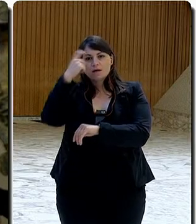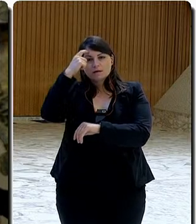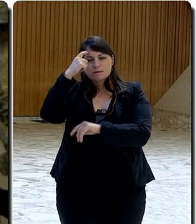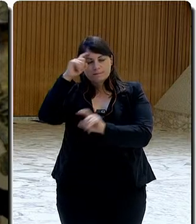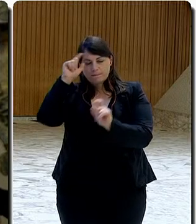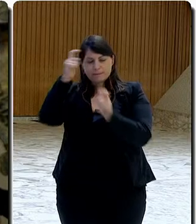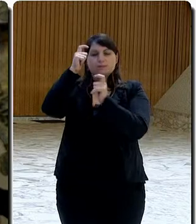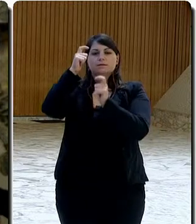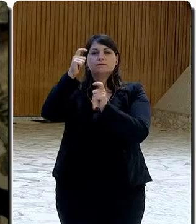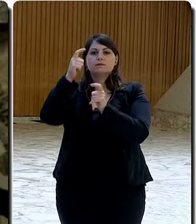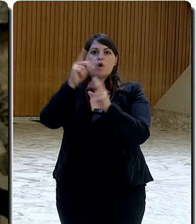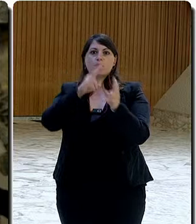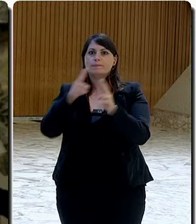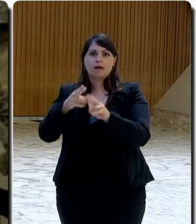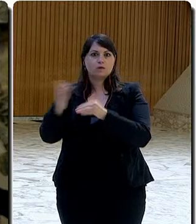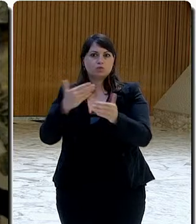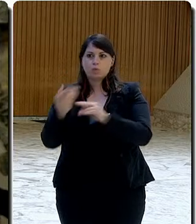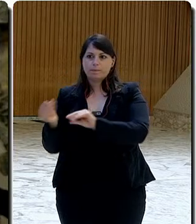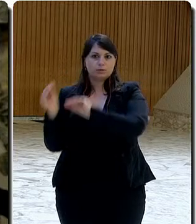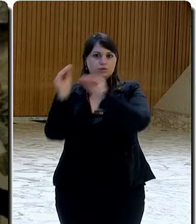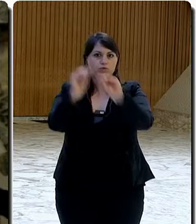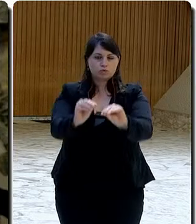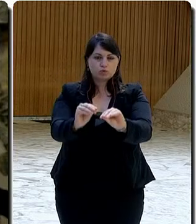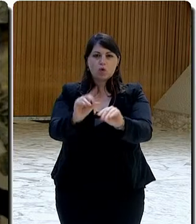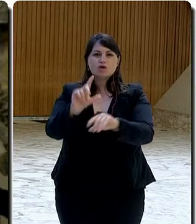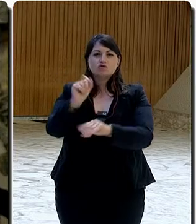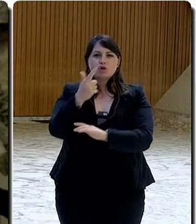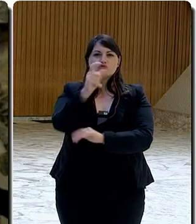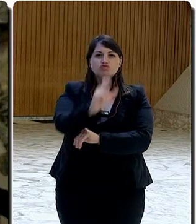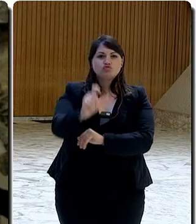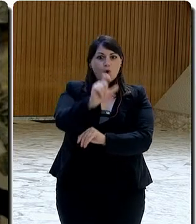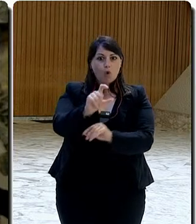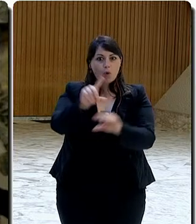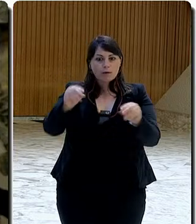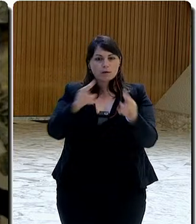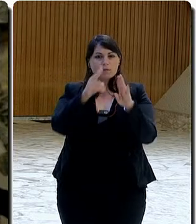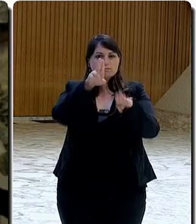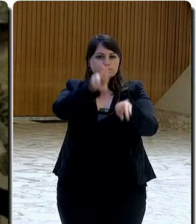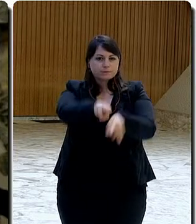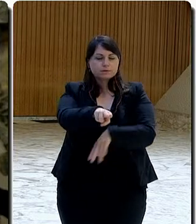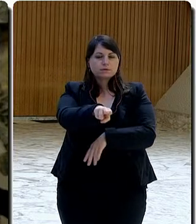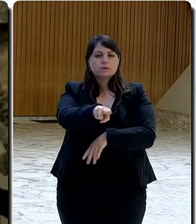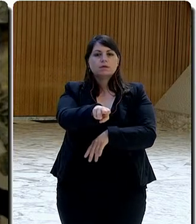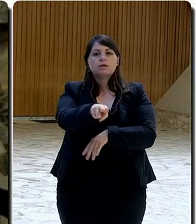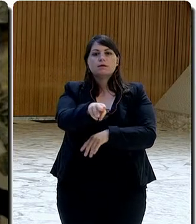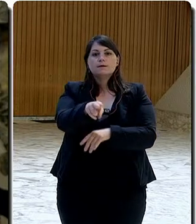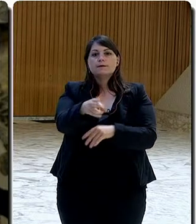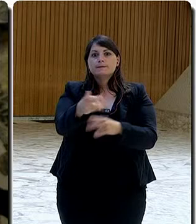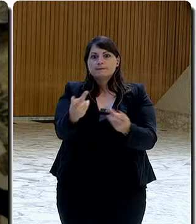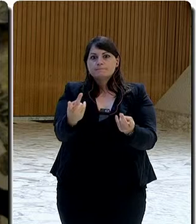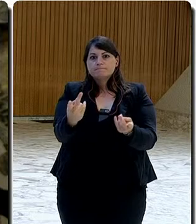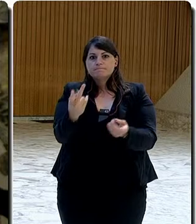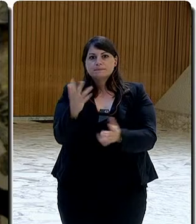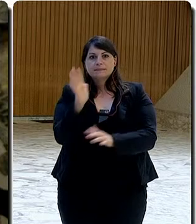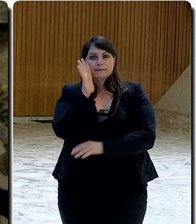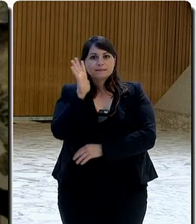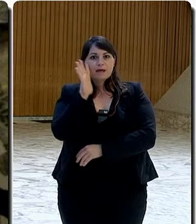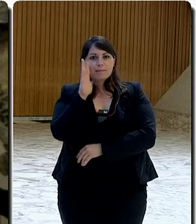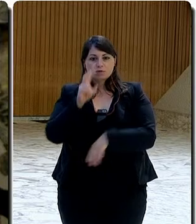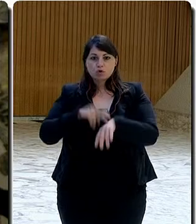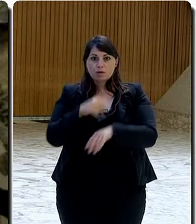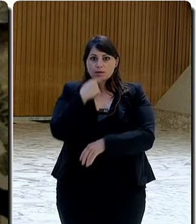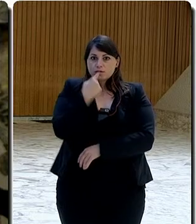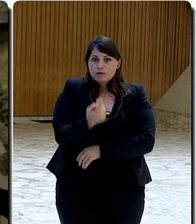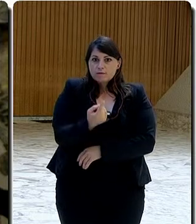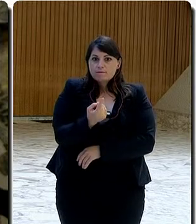primeros 12 días en el hospital, el pronóstico que nos transmitían los médicos era siempre el